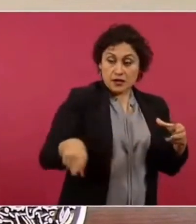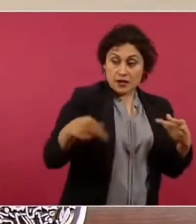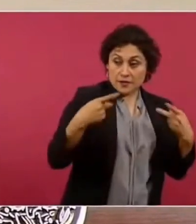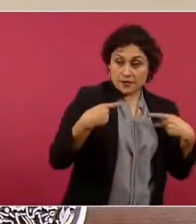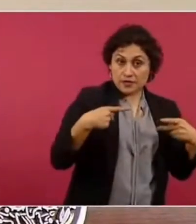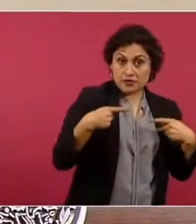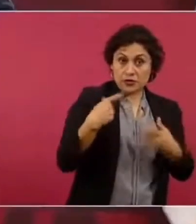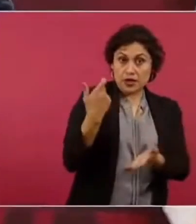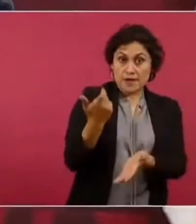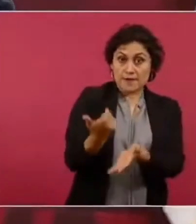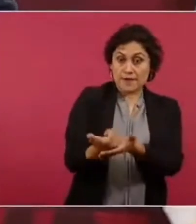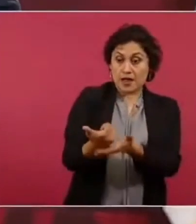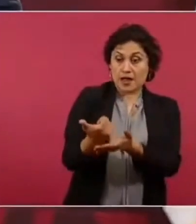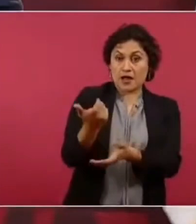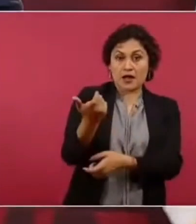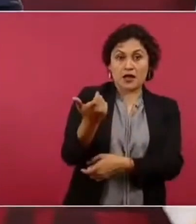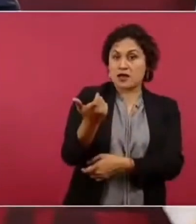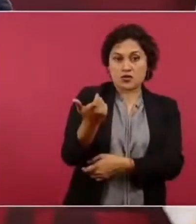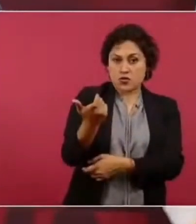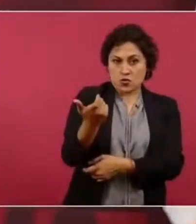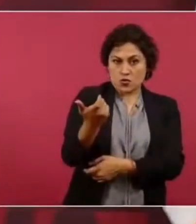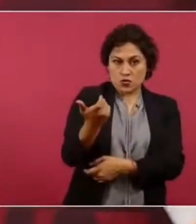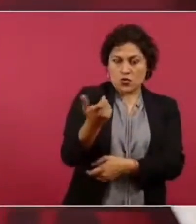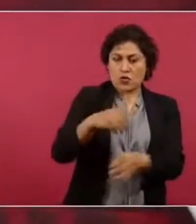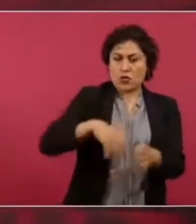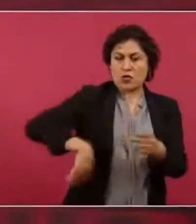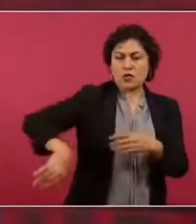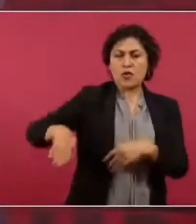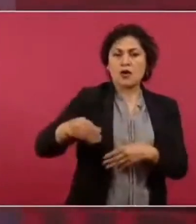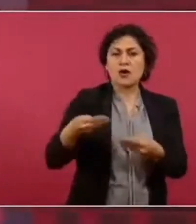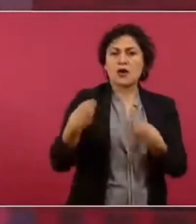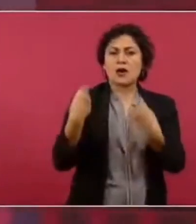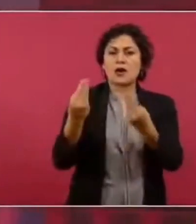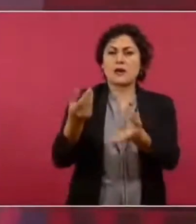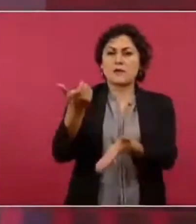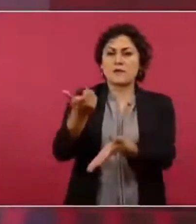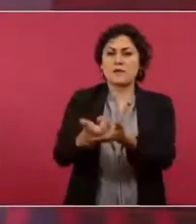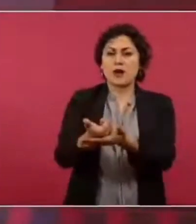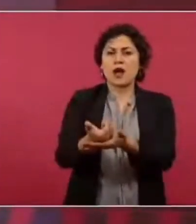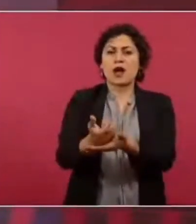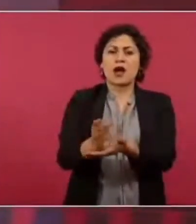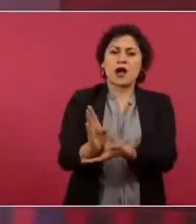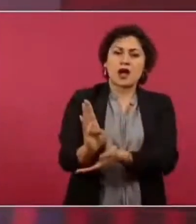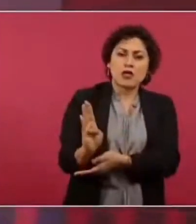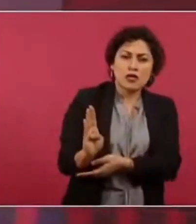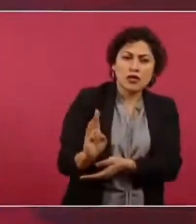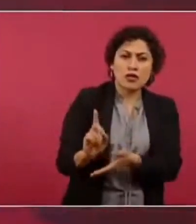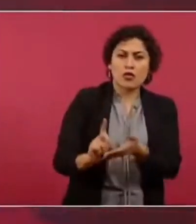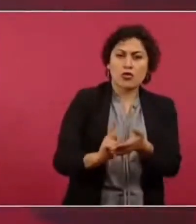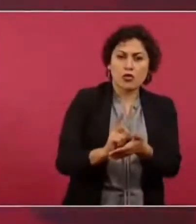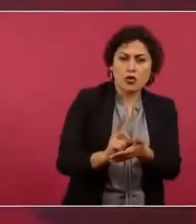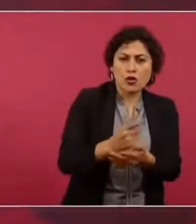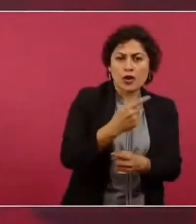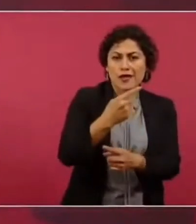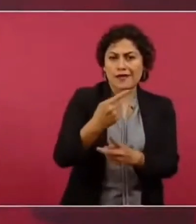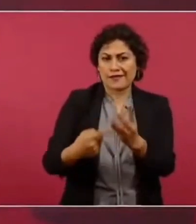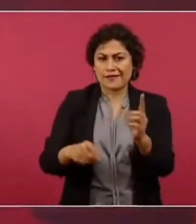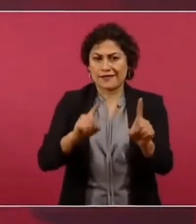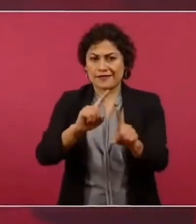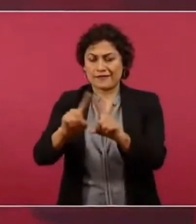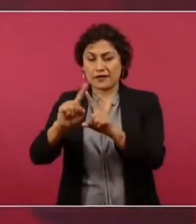Dejaron de pagarle en dinero para que abrieran mercados en